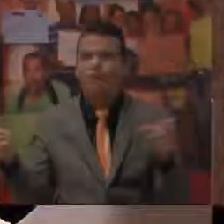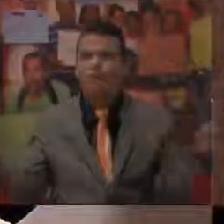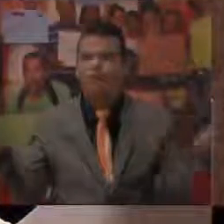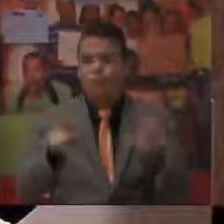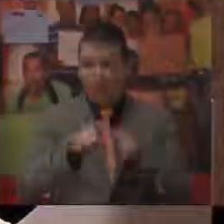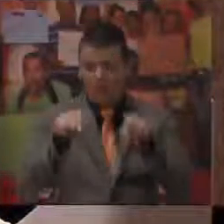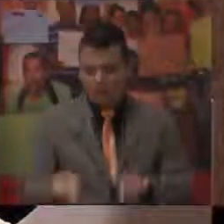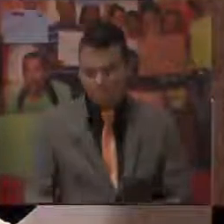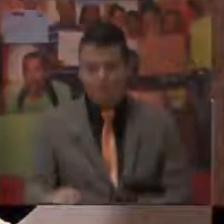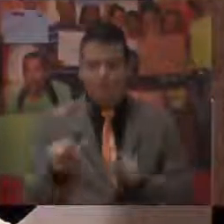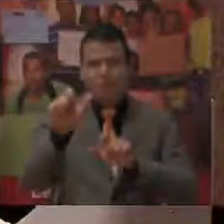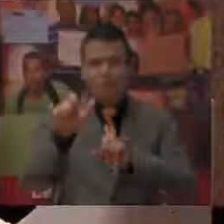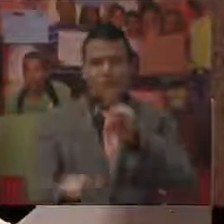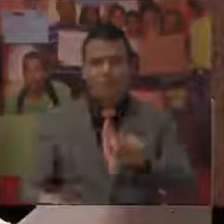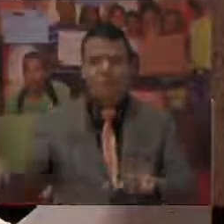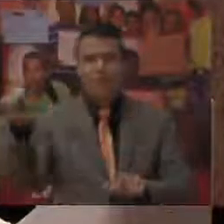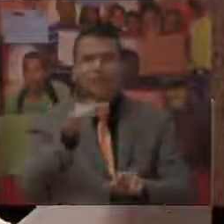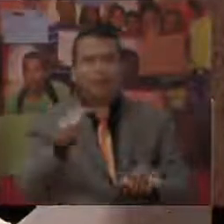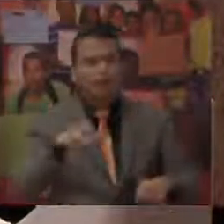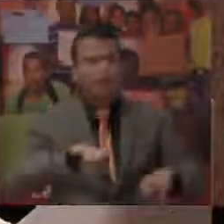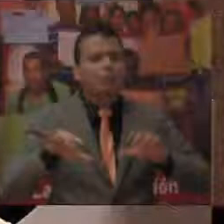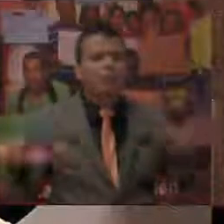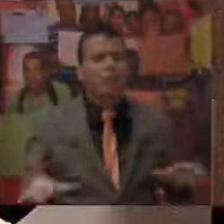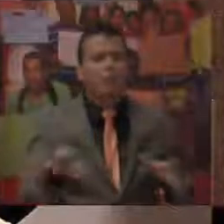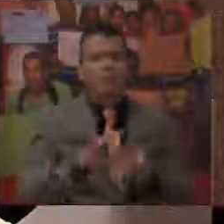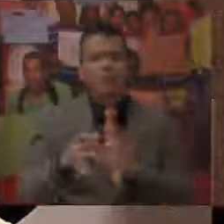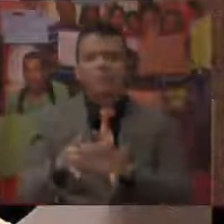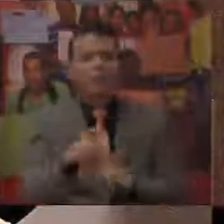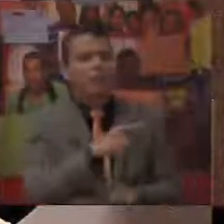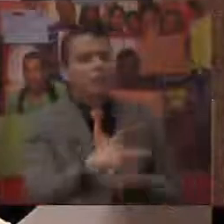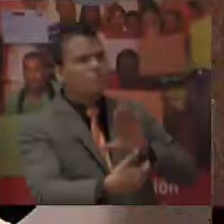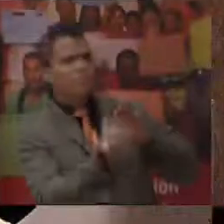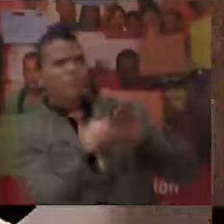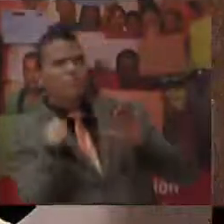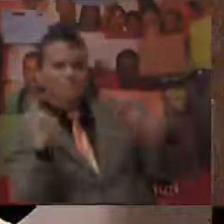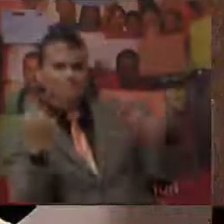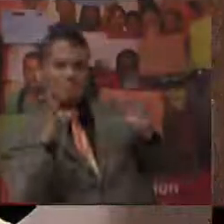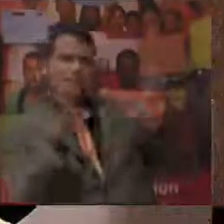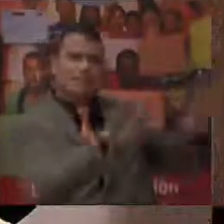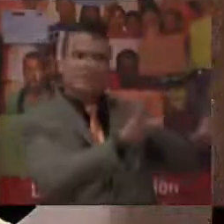estar espantando depredadores para que no se nos desestabilice el ecosistema.